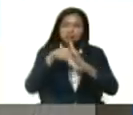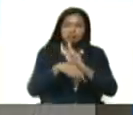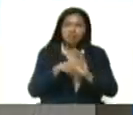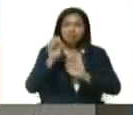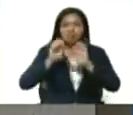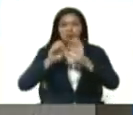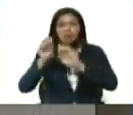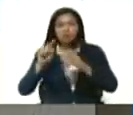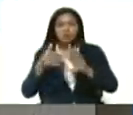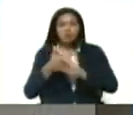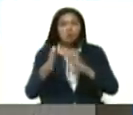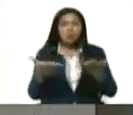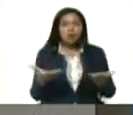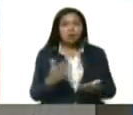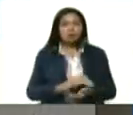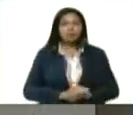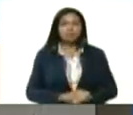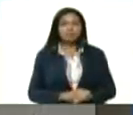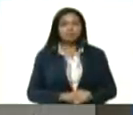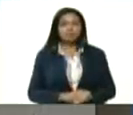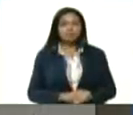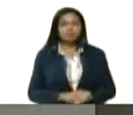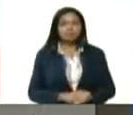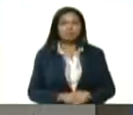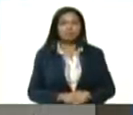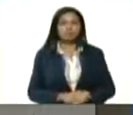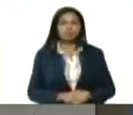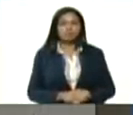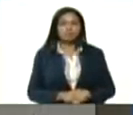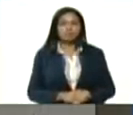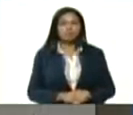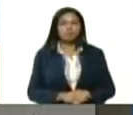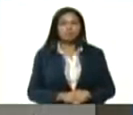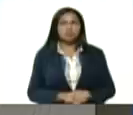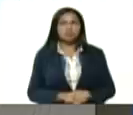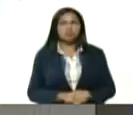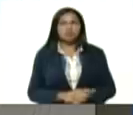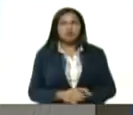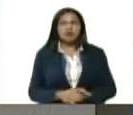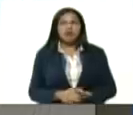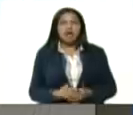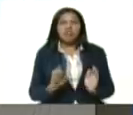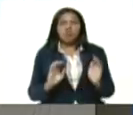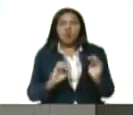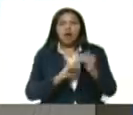diagnóstico correspondiente. Y esto no se puede ocultar.